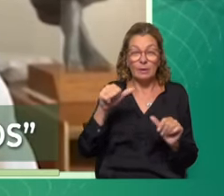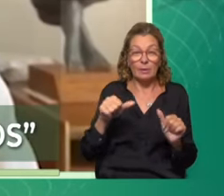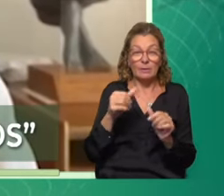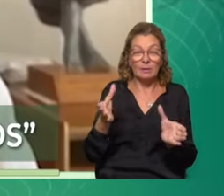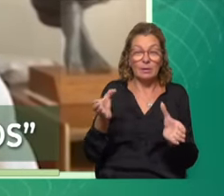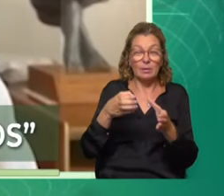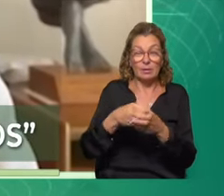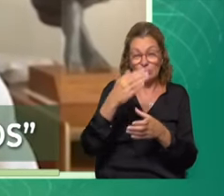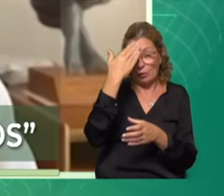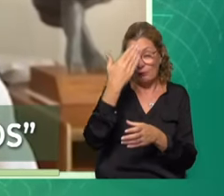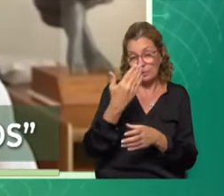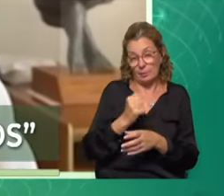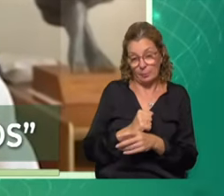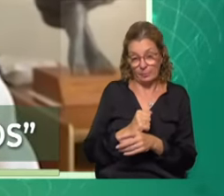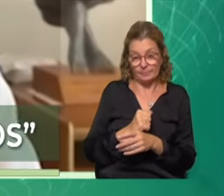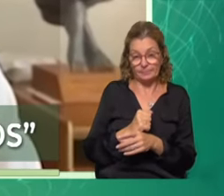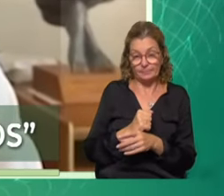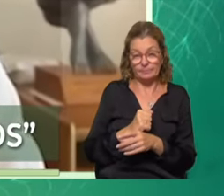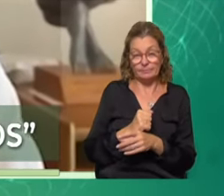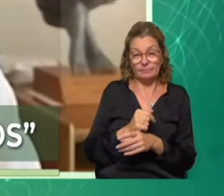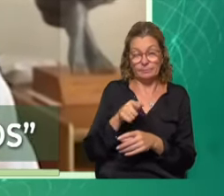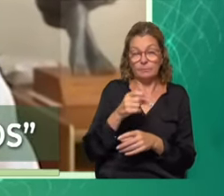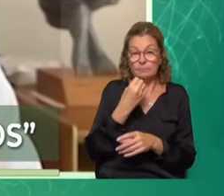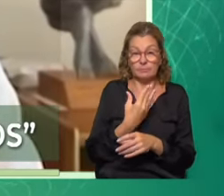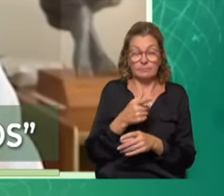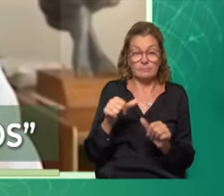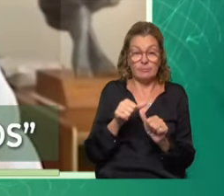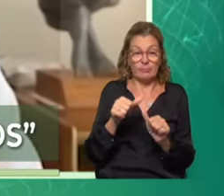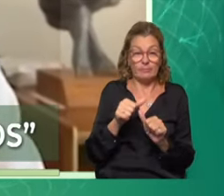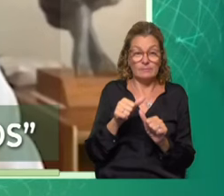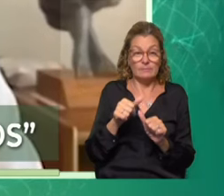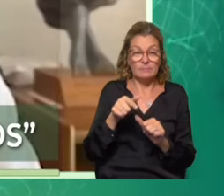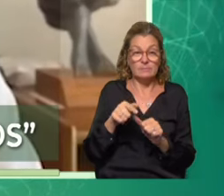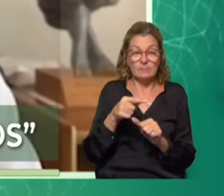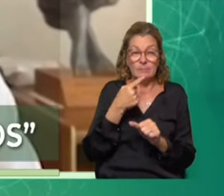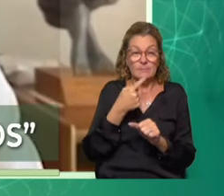dentro del Frente Amplio. Y eso, bueno, hace de que bueno, uno tenga que